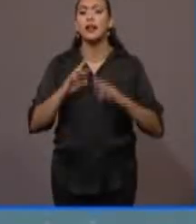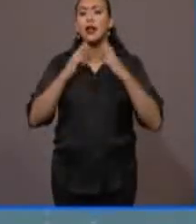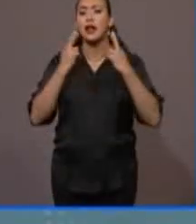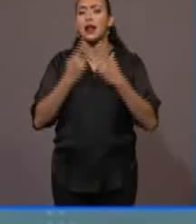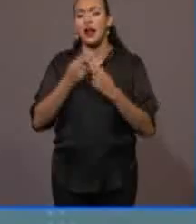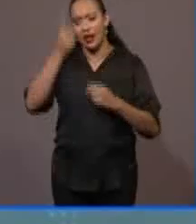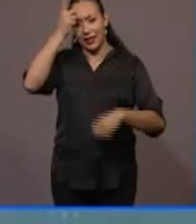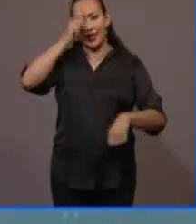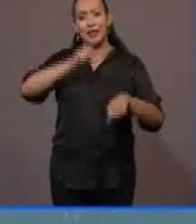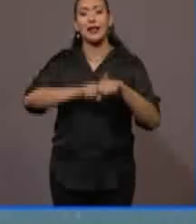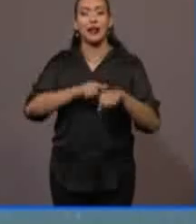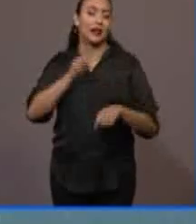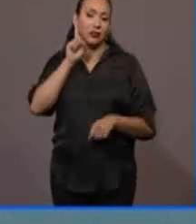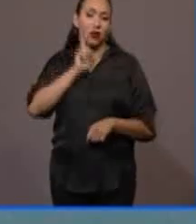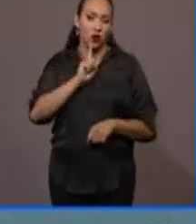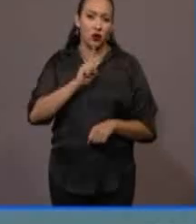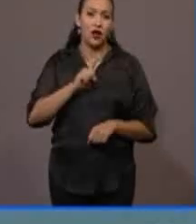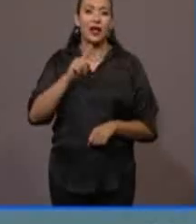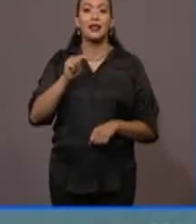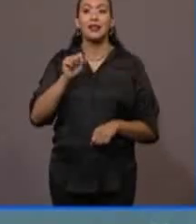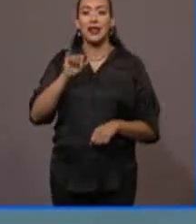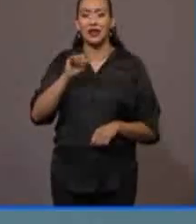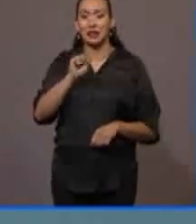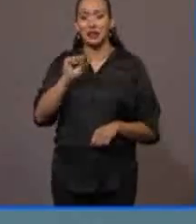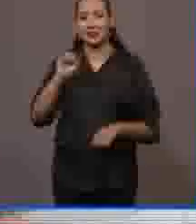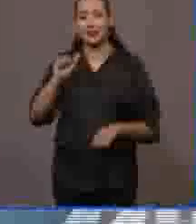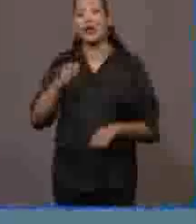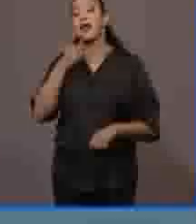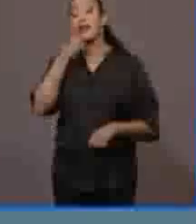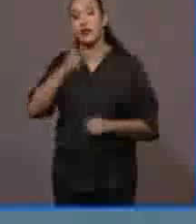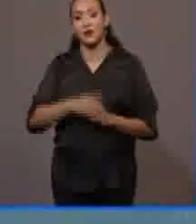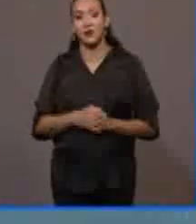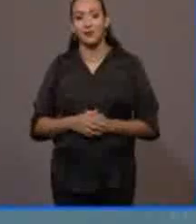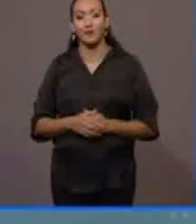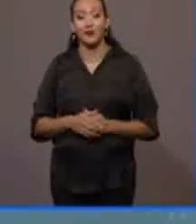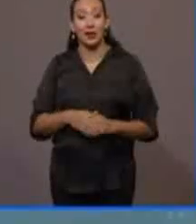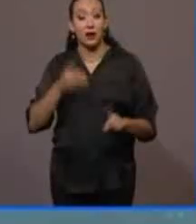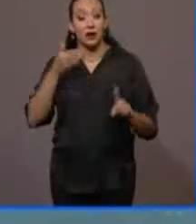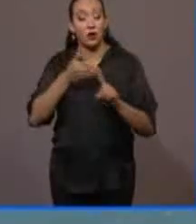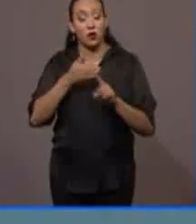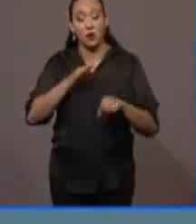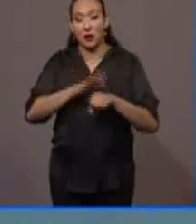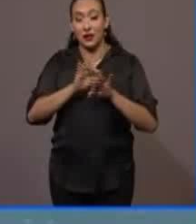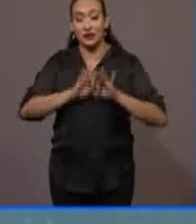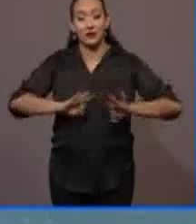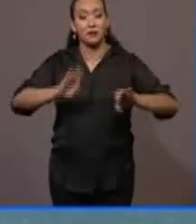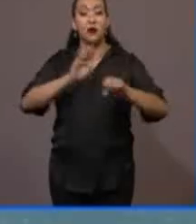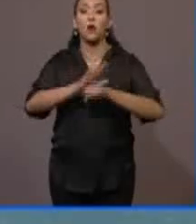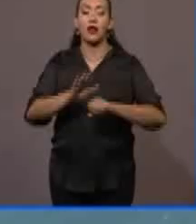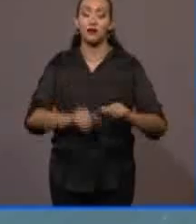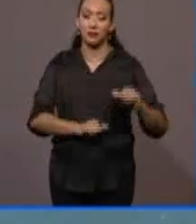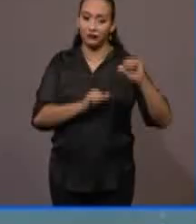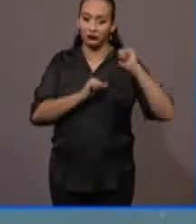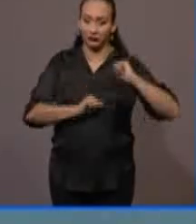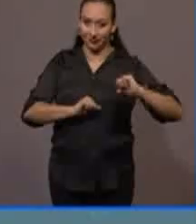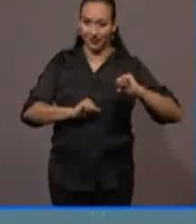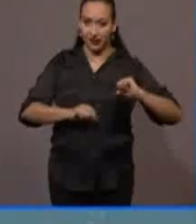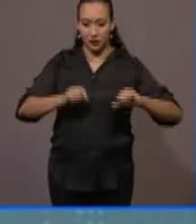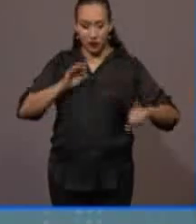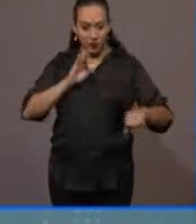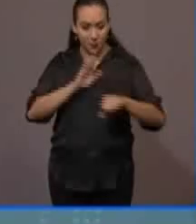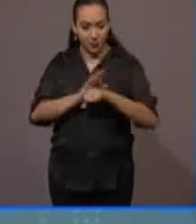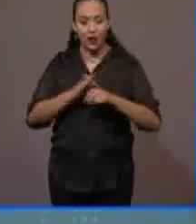directora de la Defensoría Pública Federal, Taisia Cruz Parcero, indicó que una de sus principales tareas es la defensa de la libertad de las